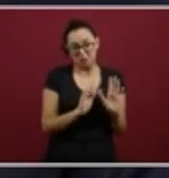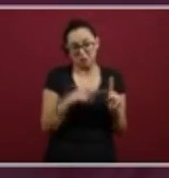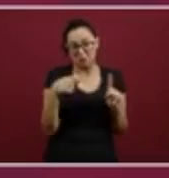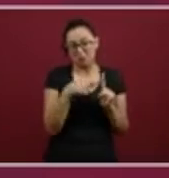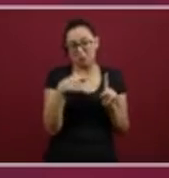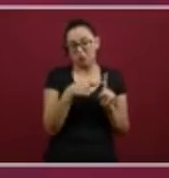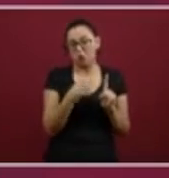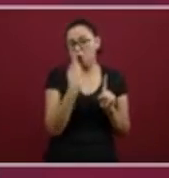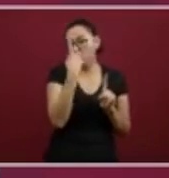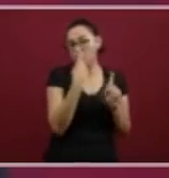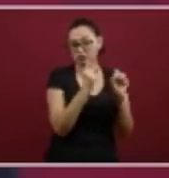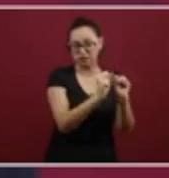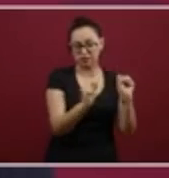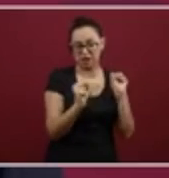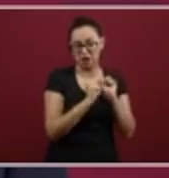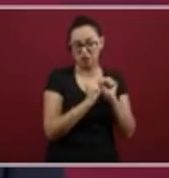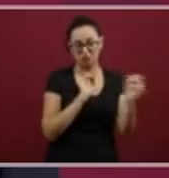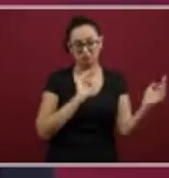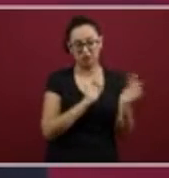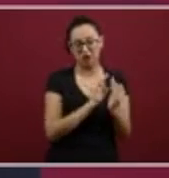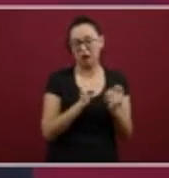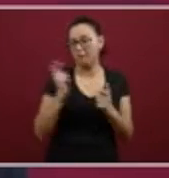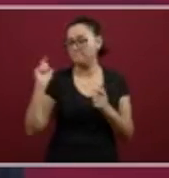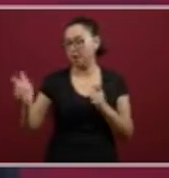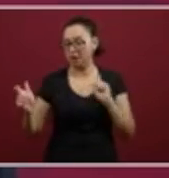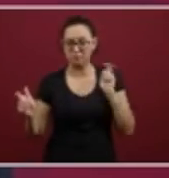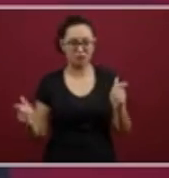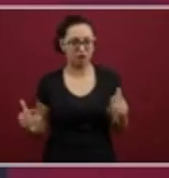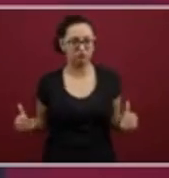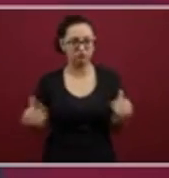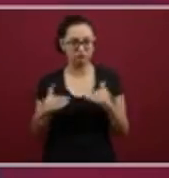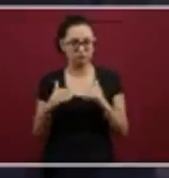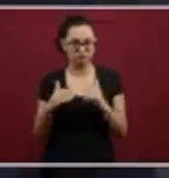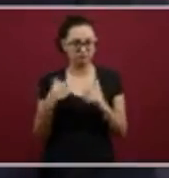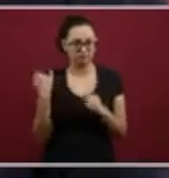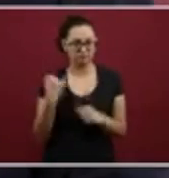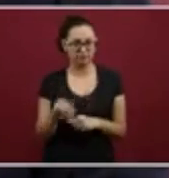La gran injusticia de que